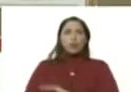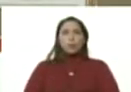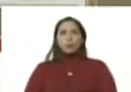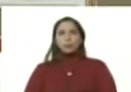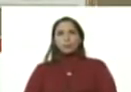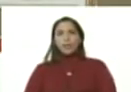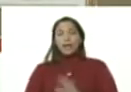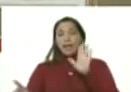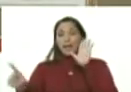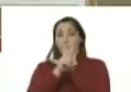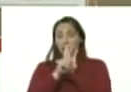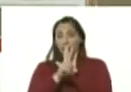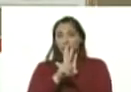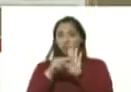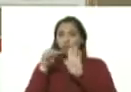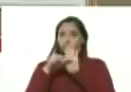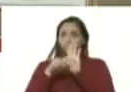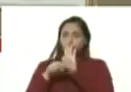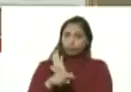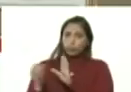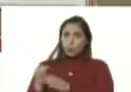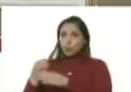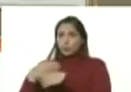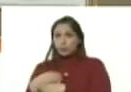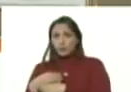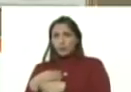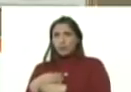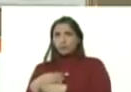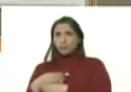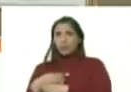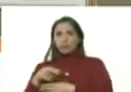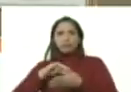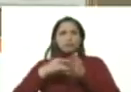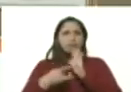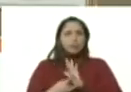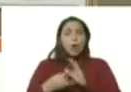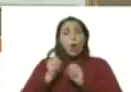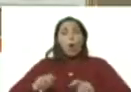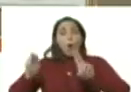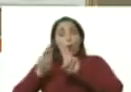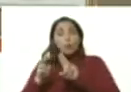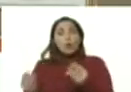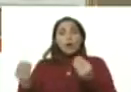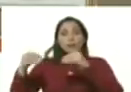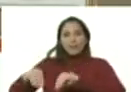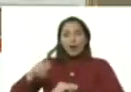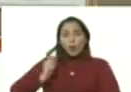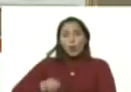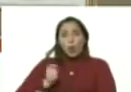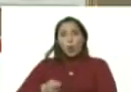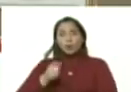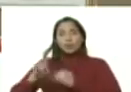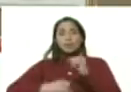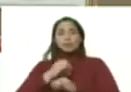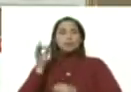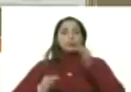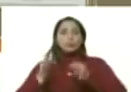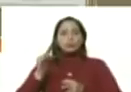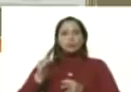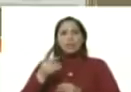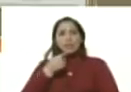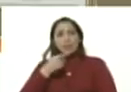legalidad de las medidas coercitivas unilaterales. Es decir, que Naciones Unidas, a través de la Corte Internacional de Justicia, emite una